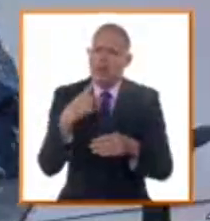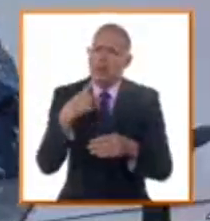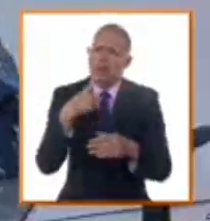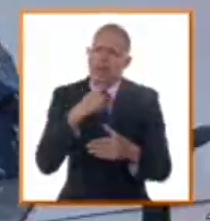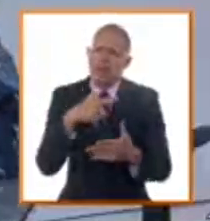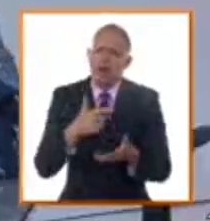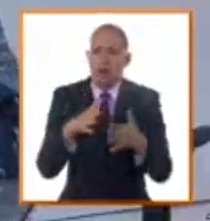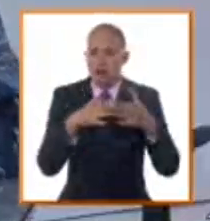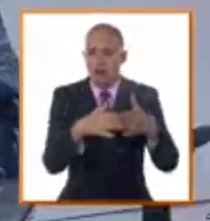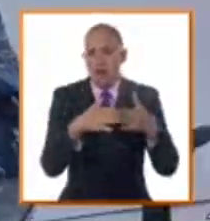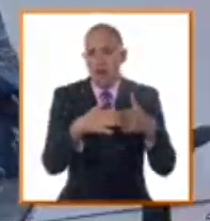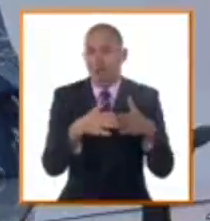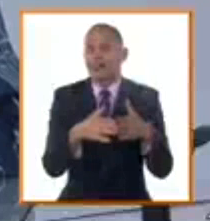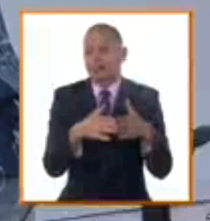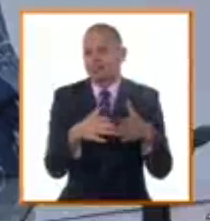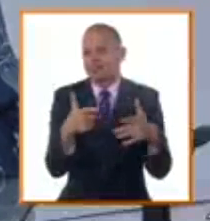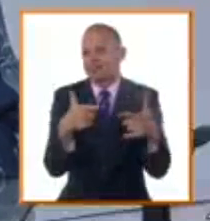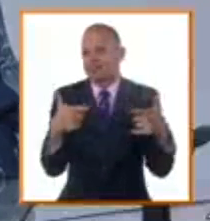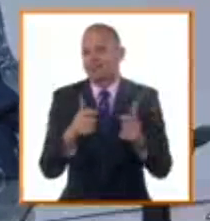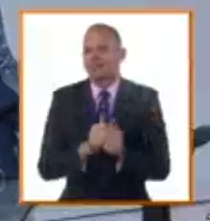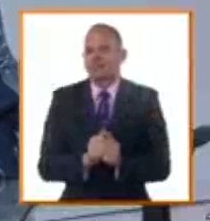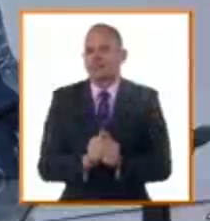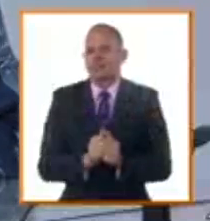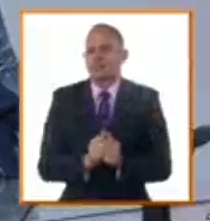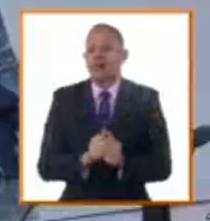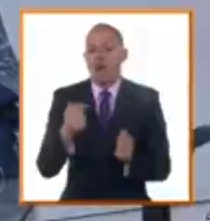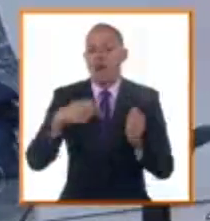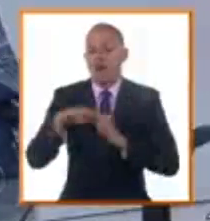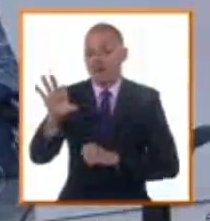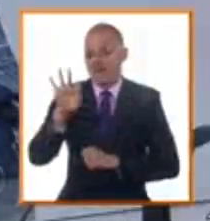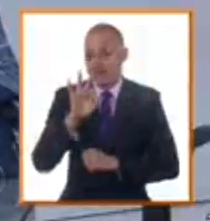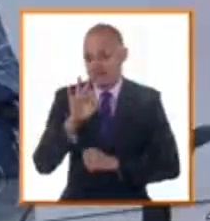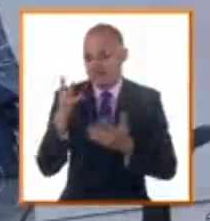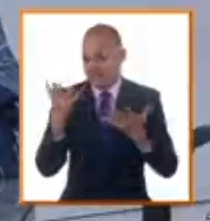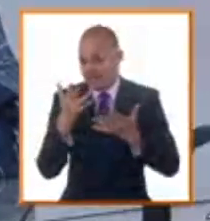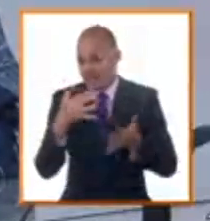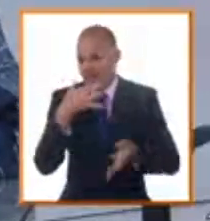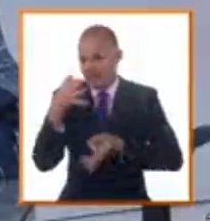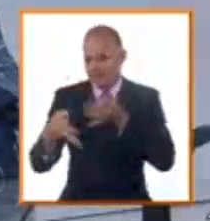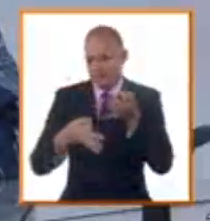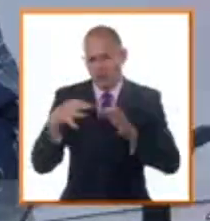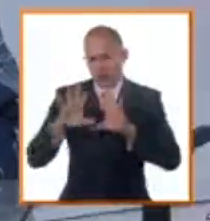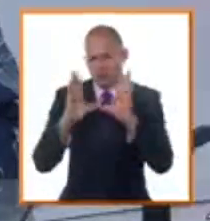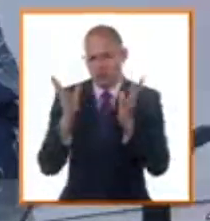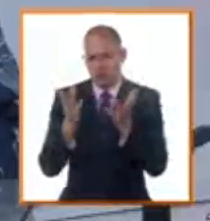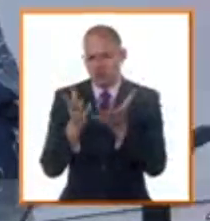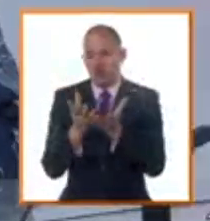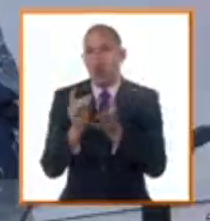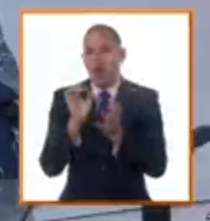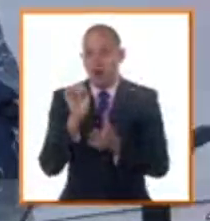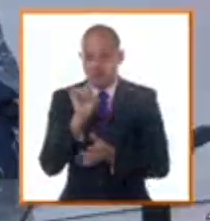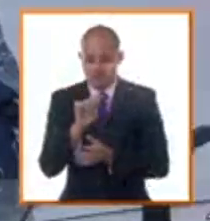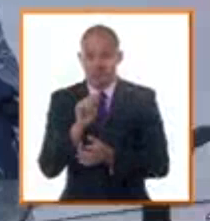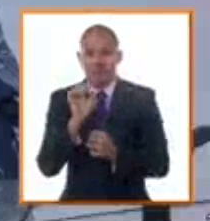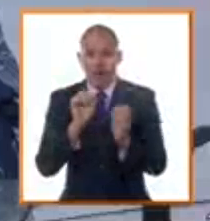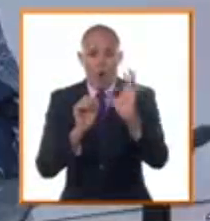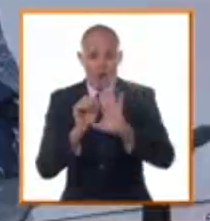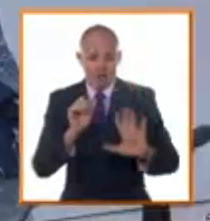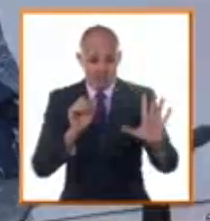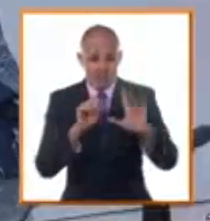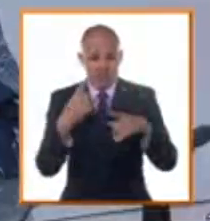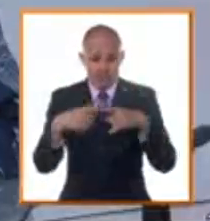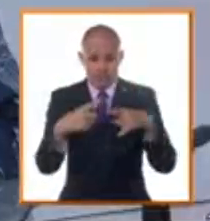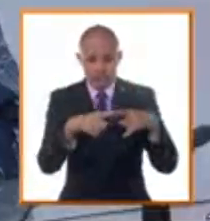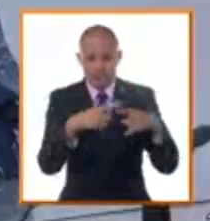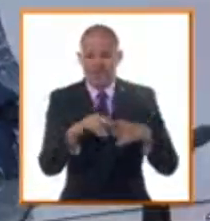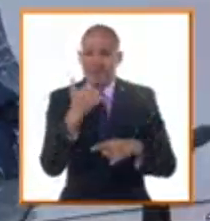como Granma. Para hablar de las inundaciones en el oriente cubano que han sido realmente dramáticas y que han afectado sin